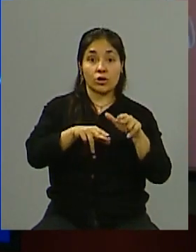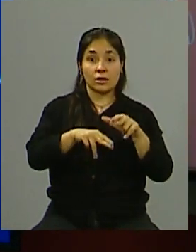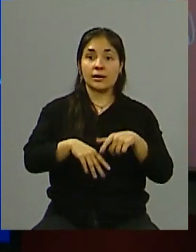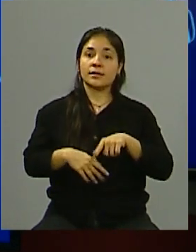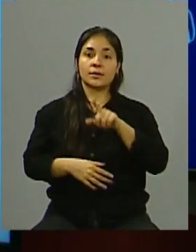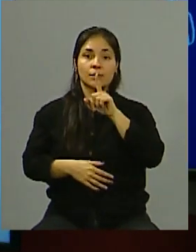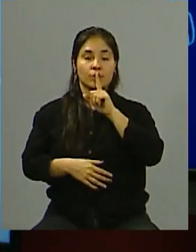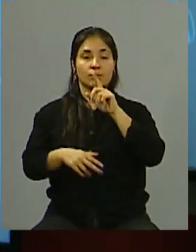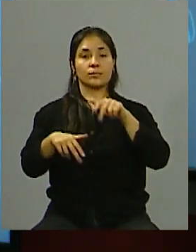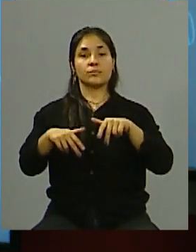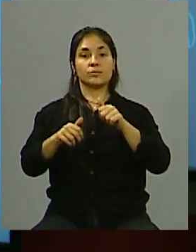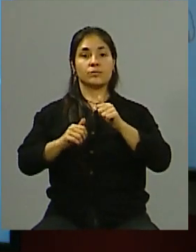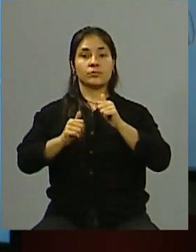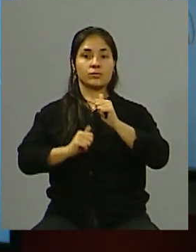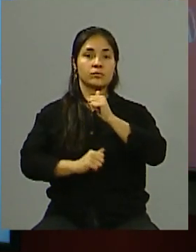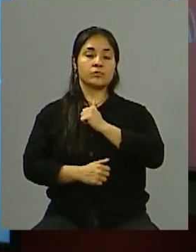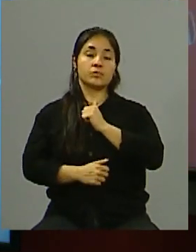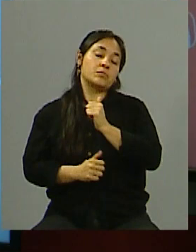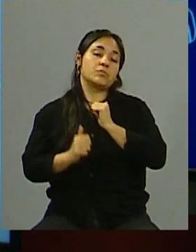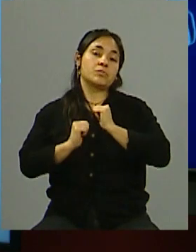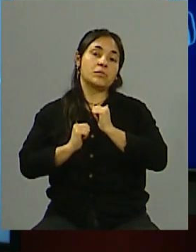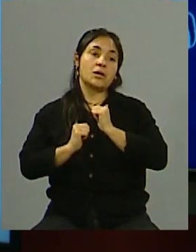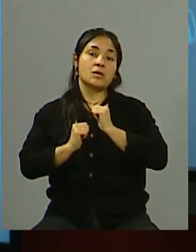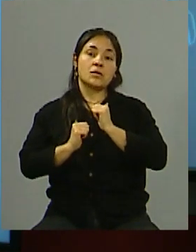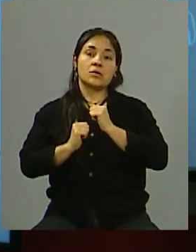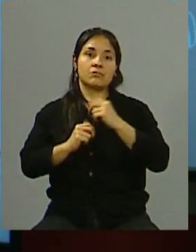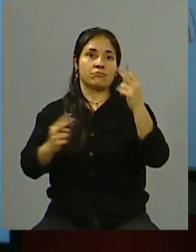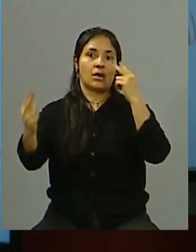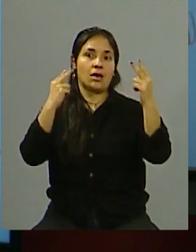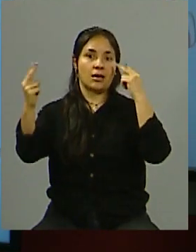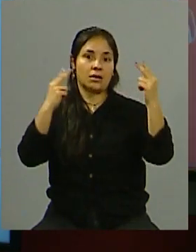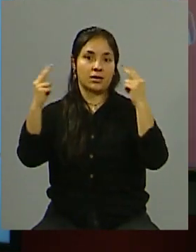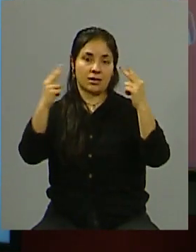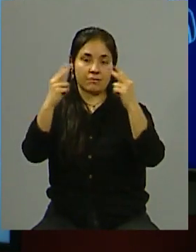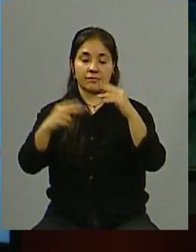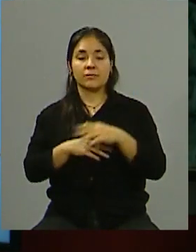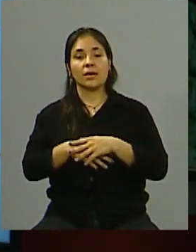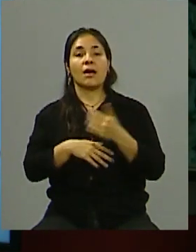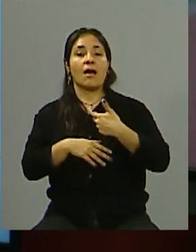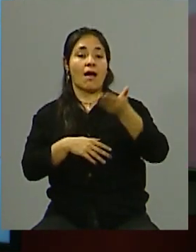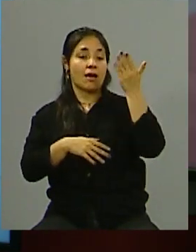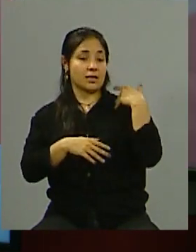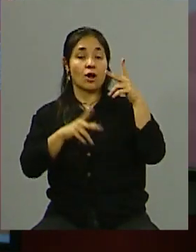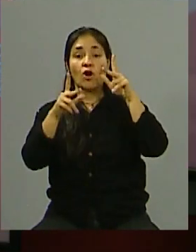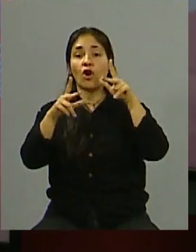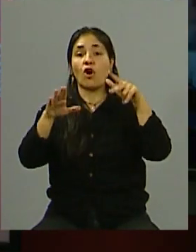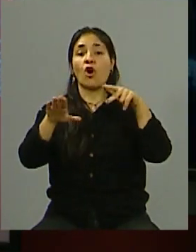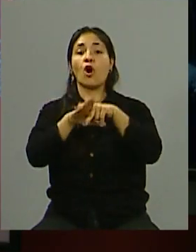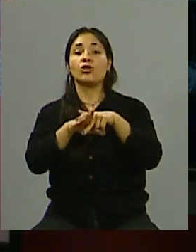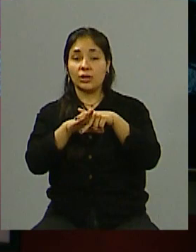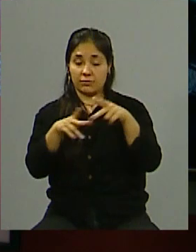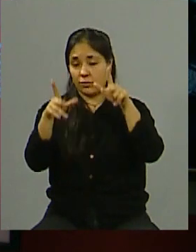quedarse quietos en el lugar y estaban como a la vista de toda la gente. Ayer se podían retirar a un lugar donde estaban con sus asesores más